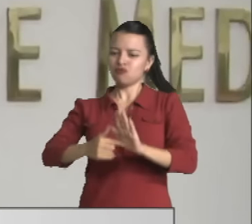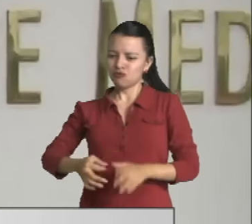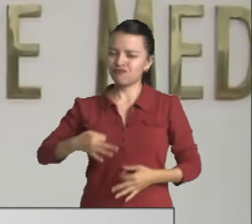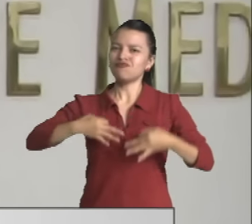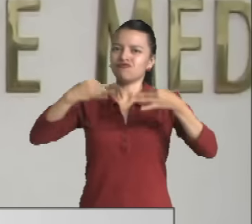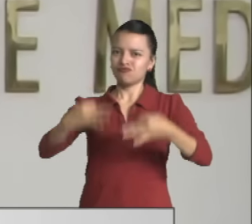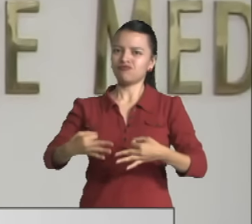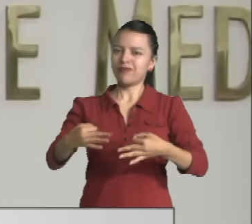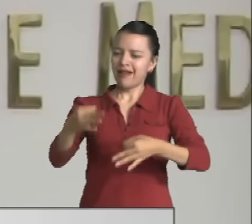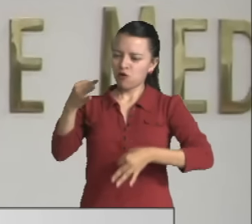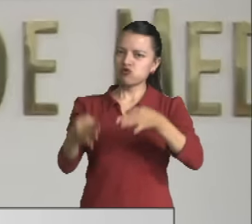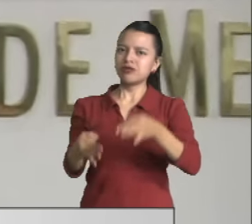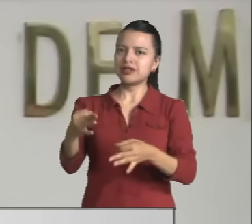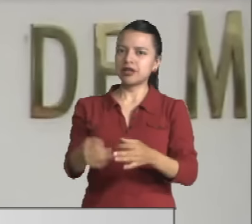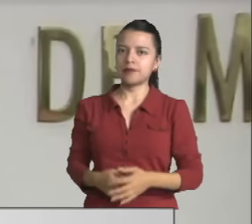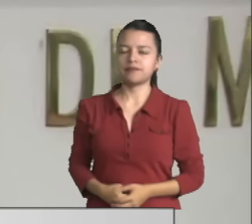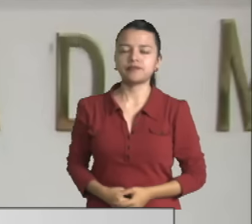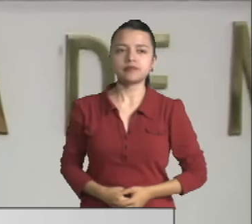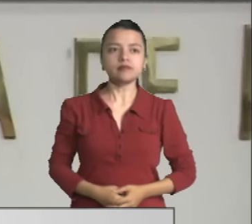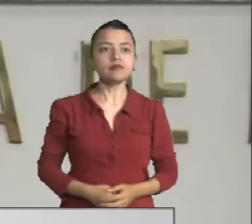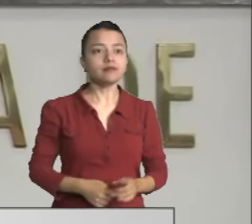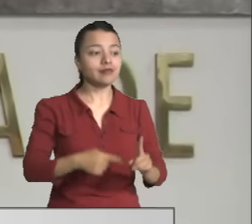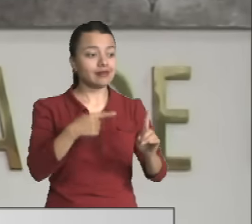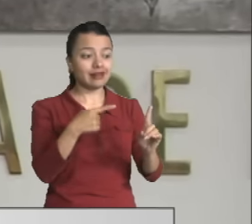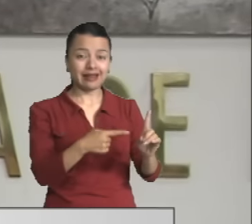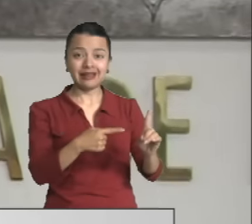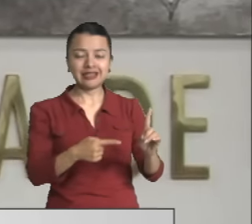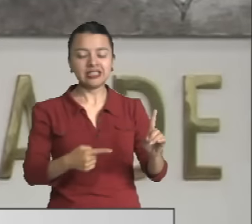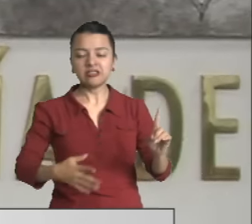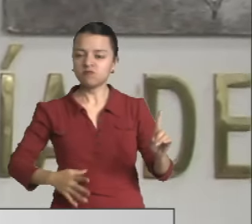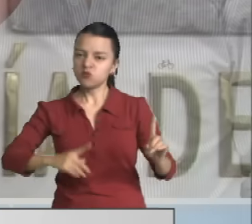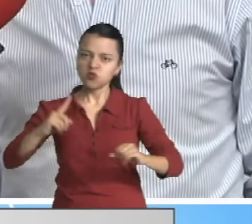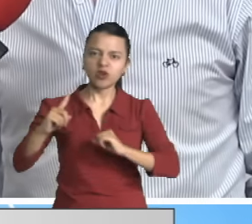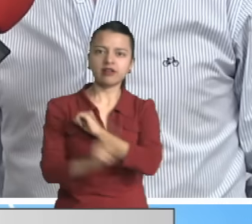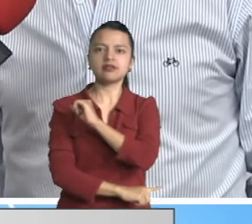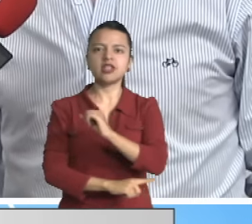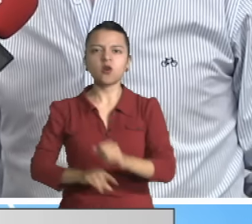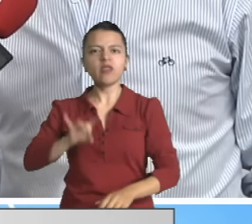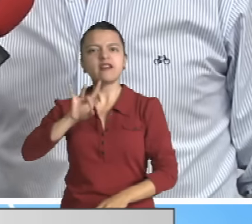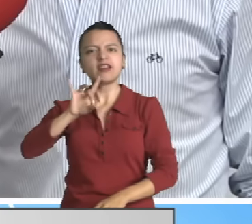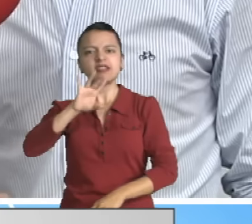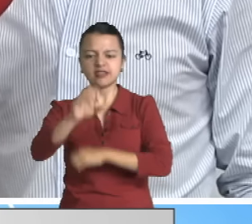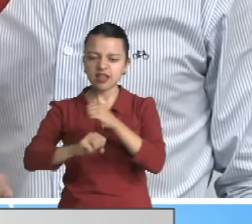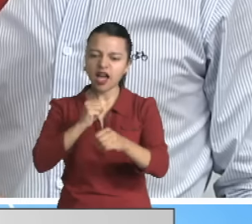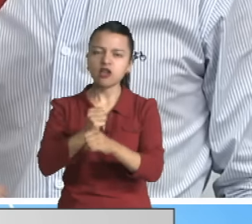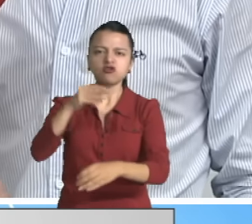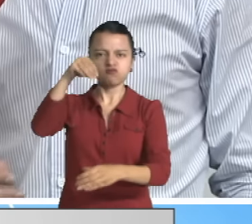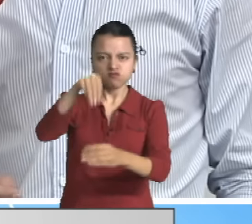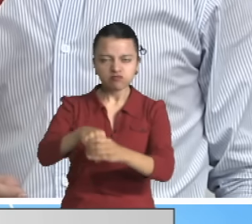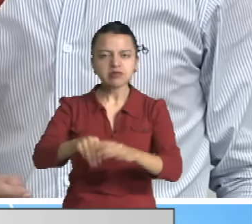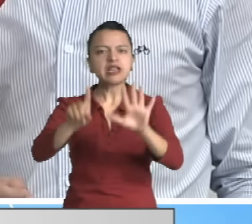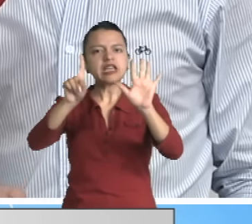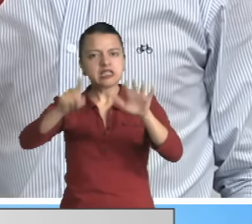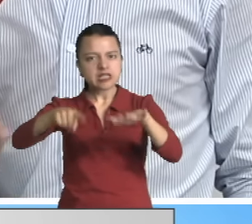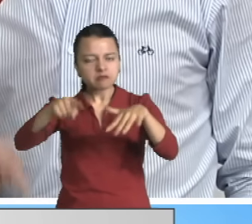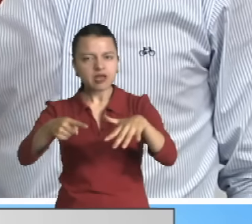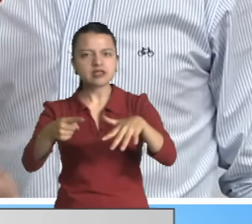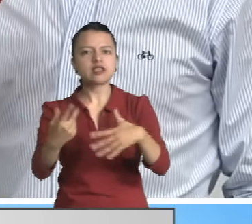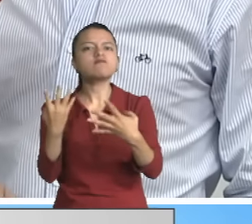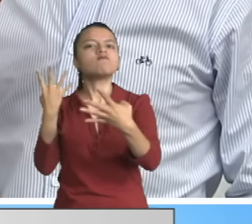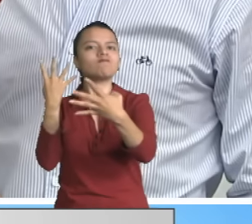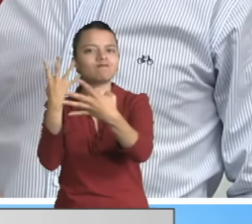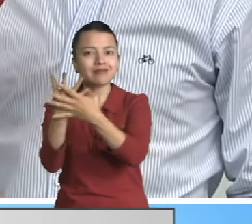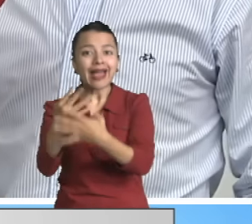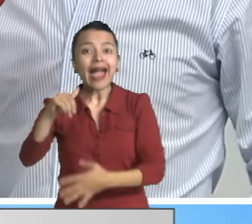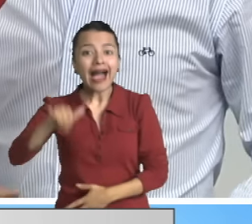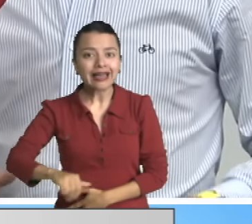y para el país? Bueno, yo celebro la condena para este depravado. Es una condena de 15 años y 6 meses que tiene que pagar en cárcel